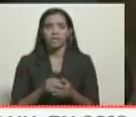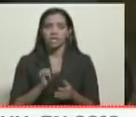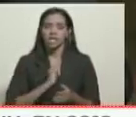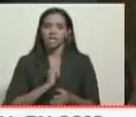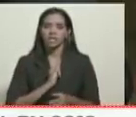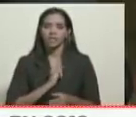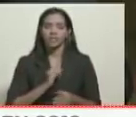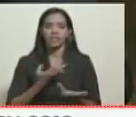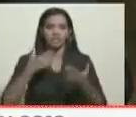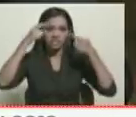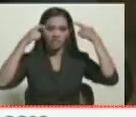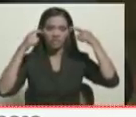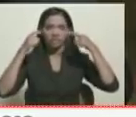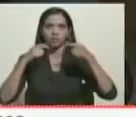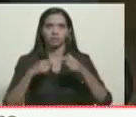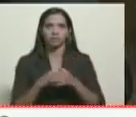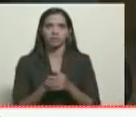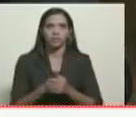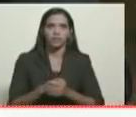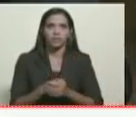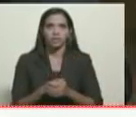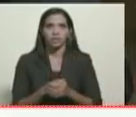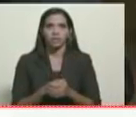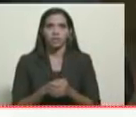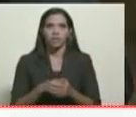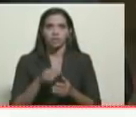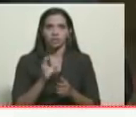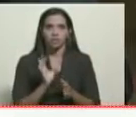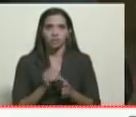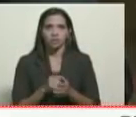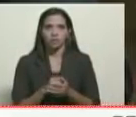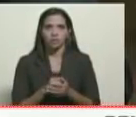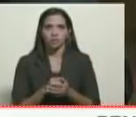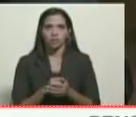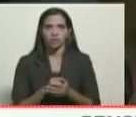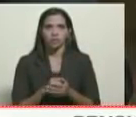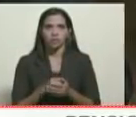identificación prochavista. Eso lo vamos a hablar al regreso.